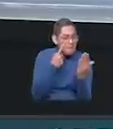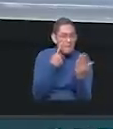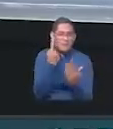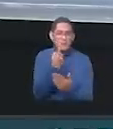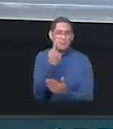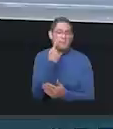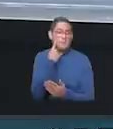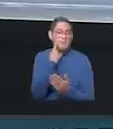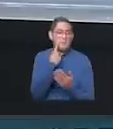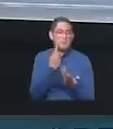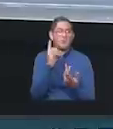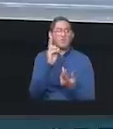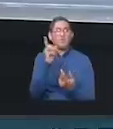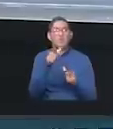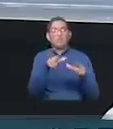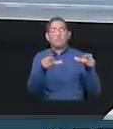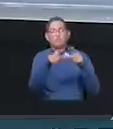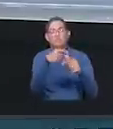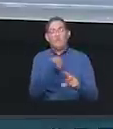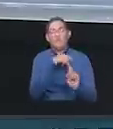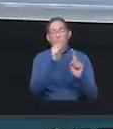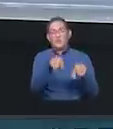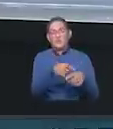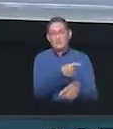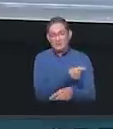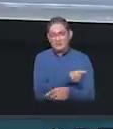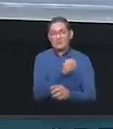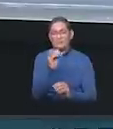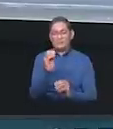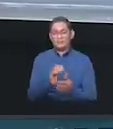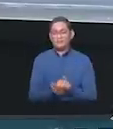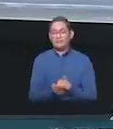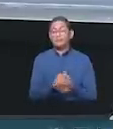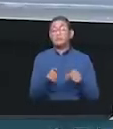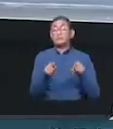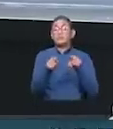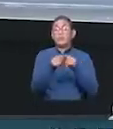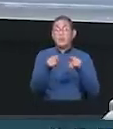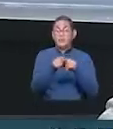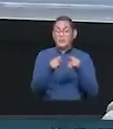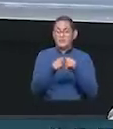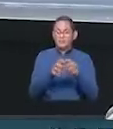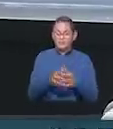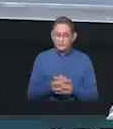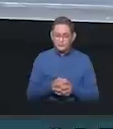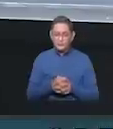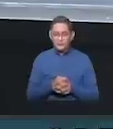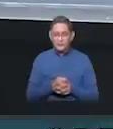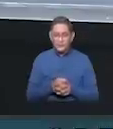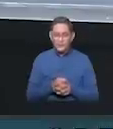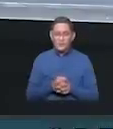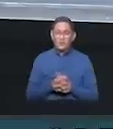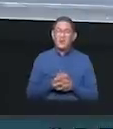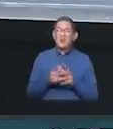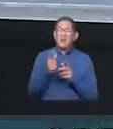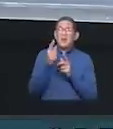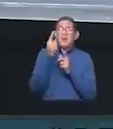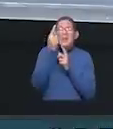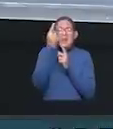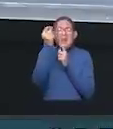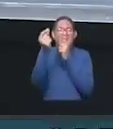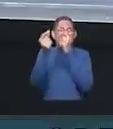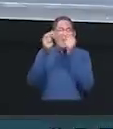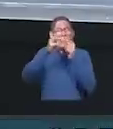qué centro el centro que ellos eligieron también podemos anunciar que sólo en aquellos lugares de difícil acceso